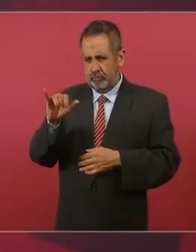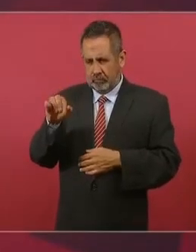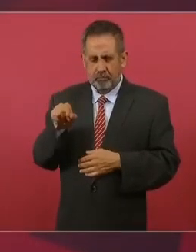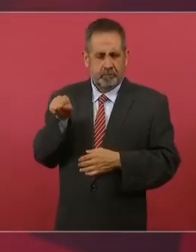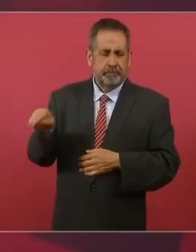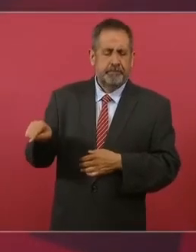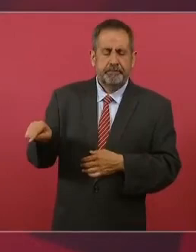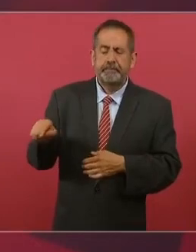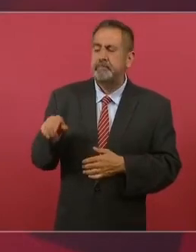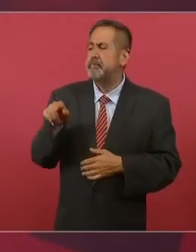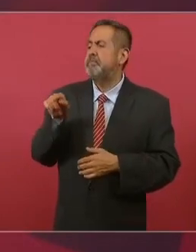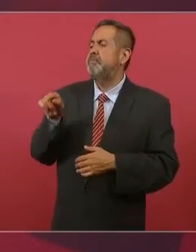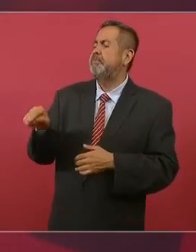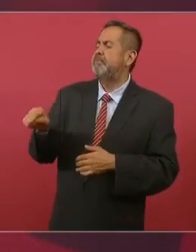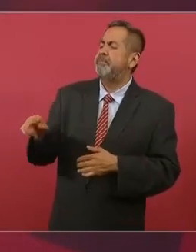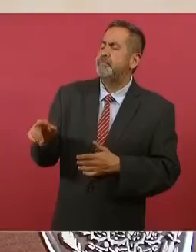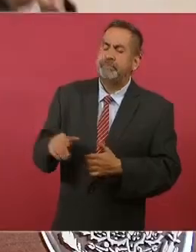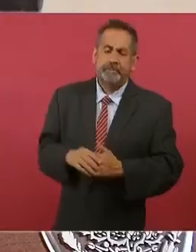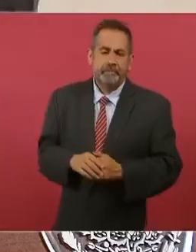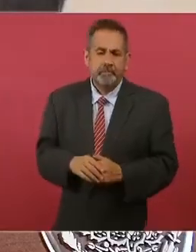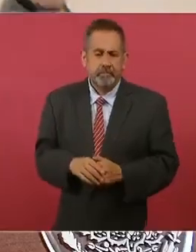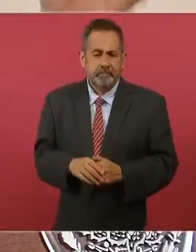que